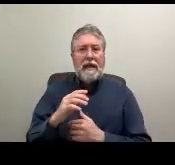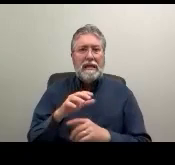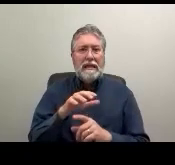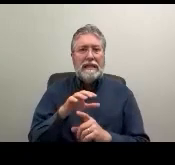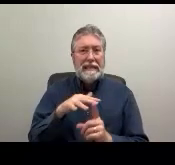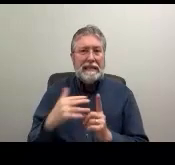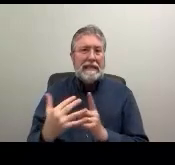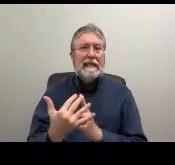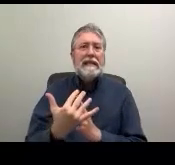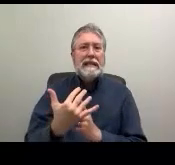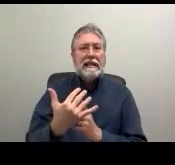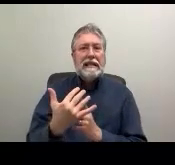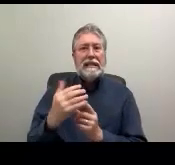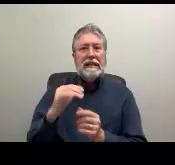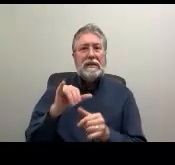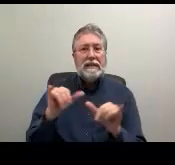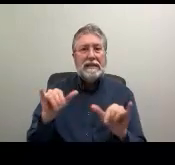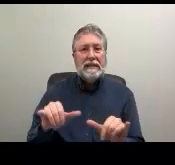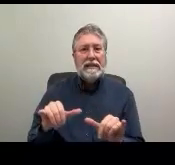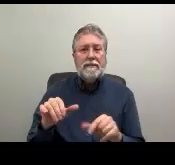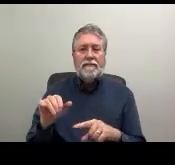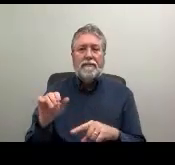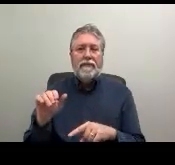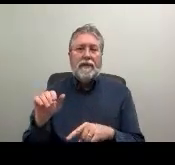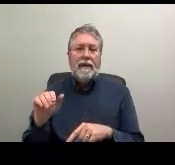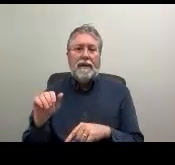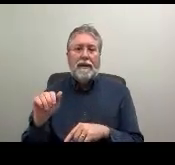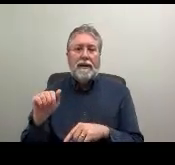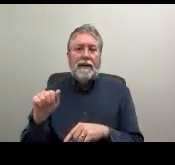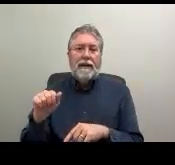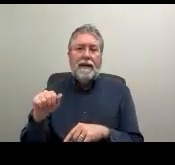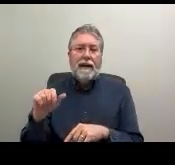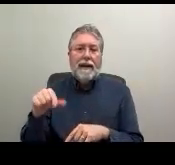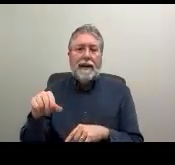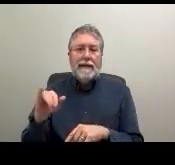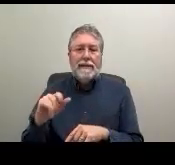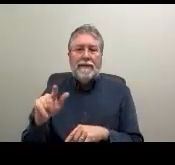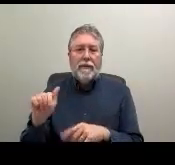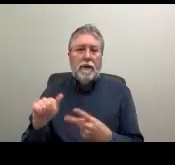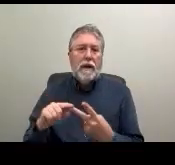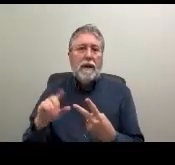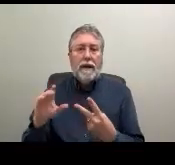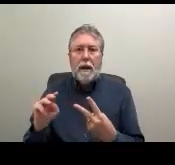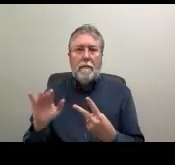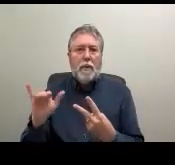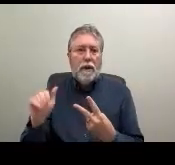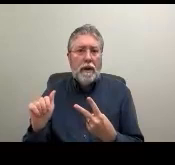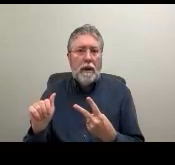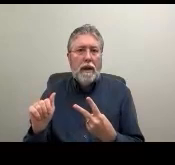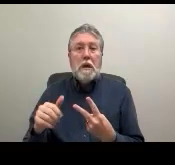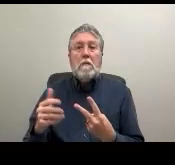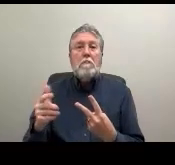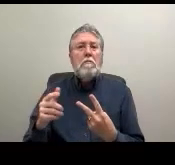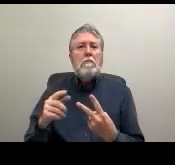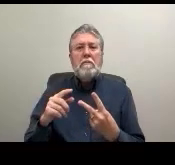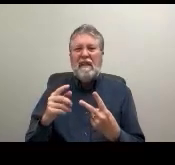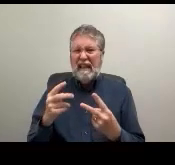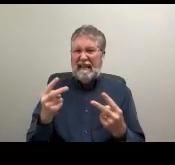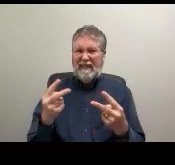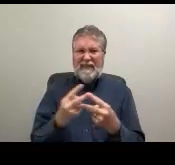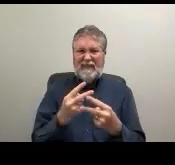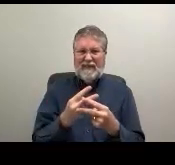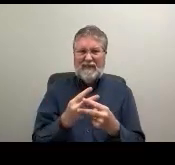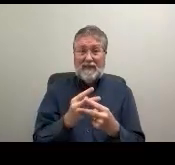digamos, Isabela, las cuevas de Camuy. Simplemente lo filtramos y luego entender, por ejemplo, la